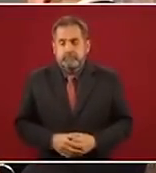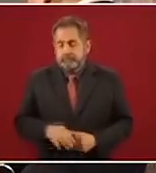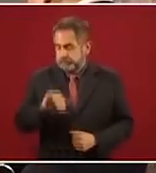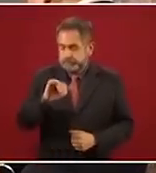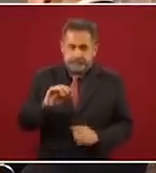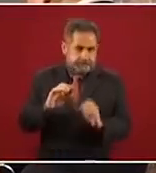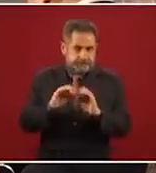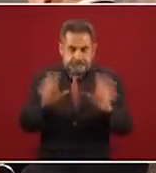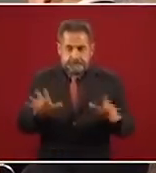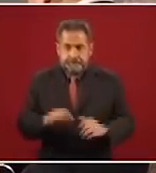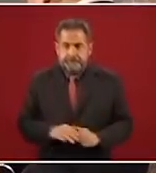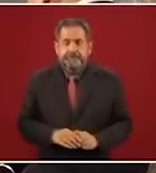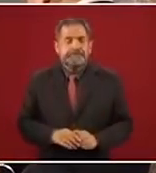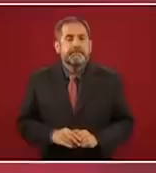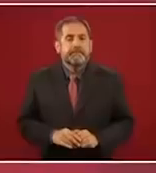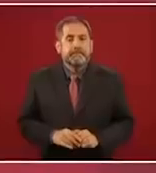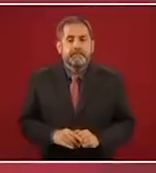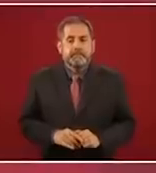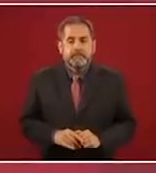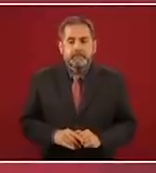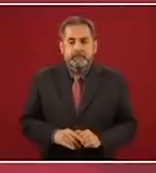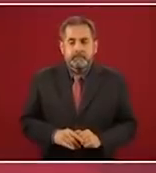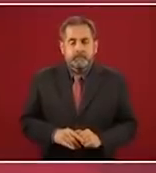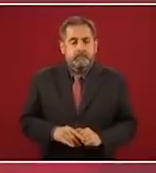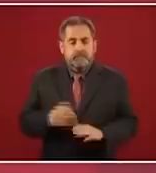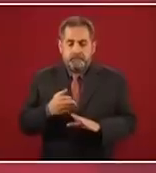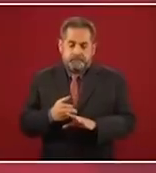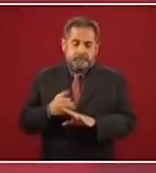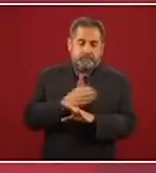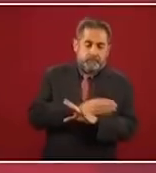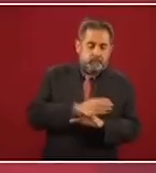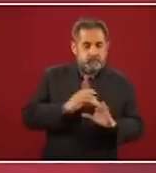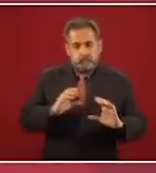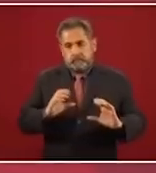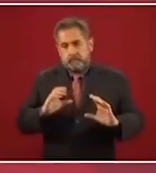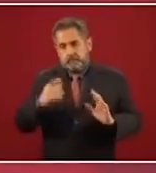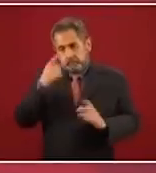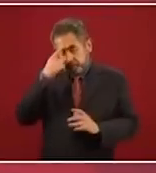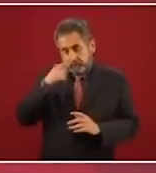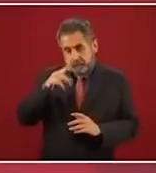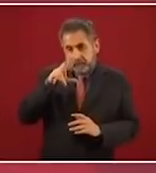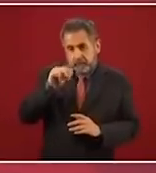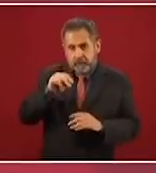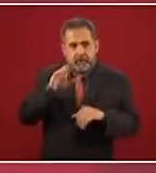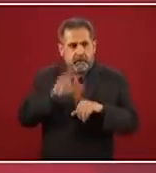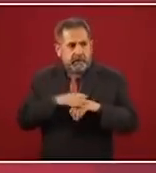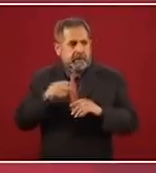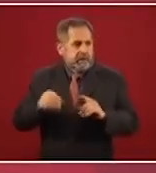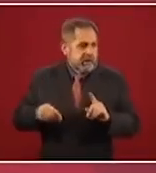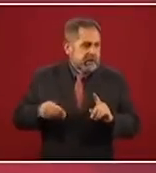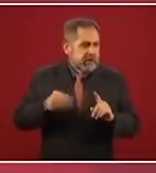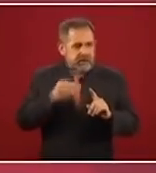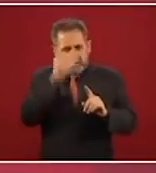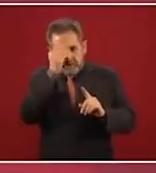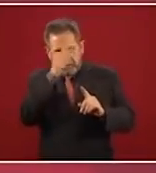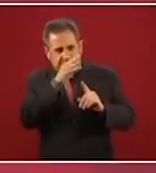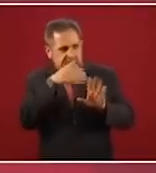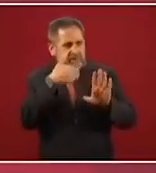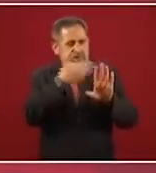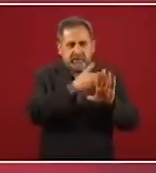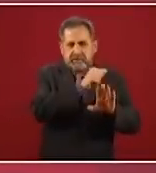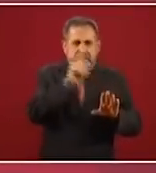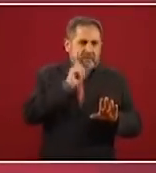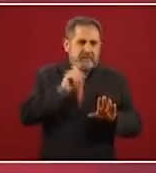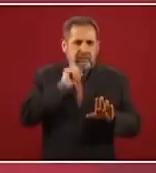sea, la prevención para que no se agreda a las mujeres, además es